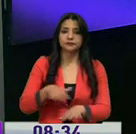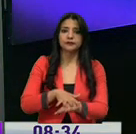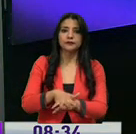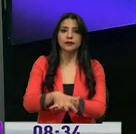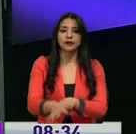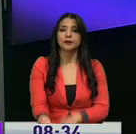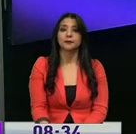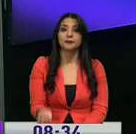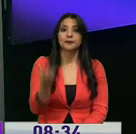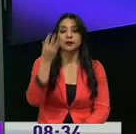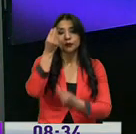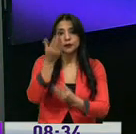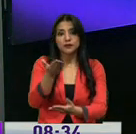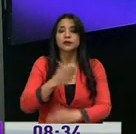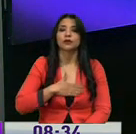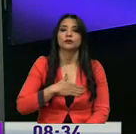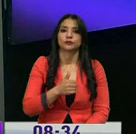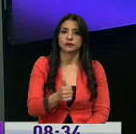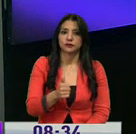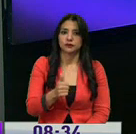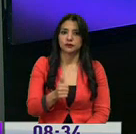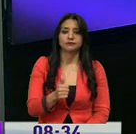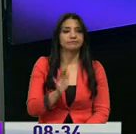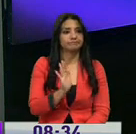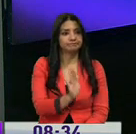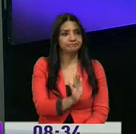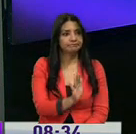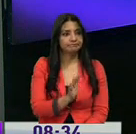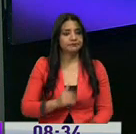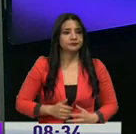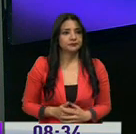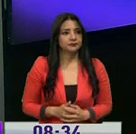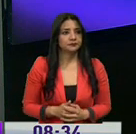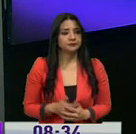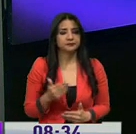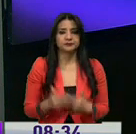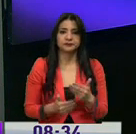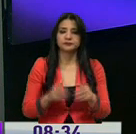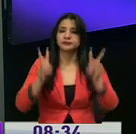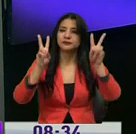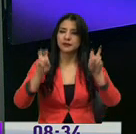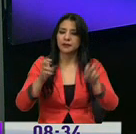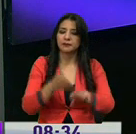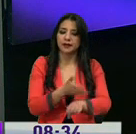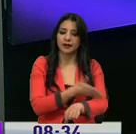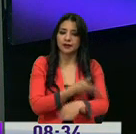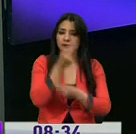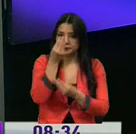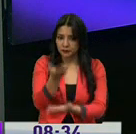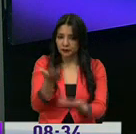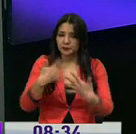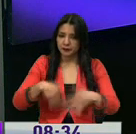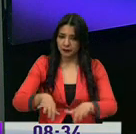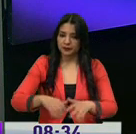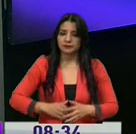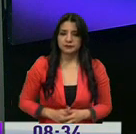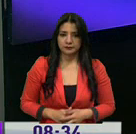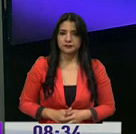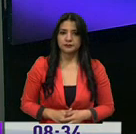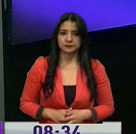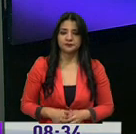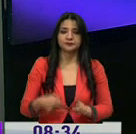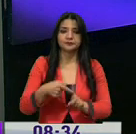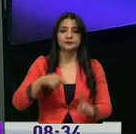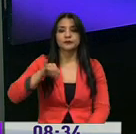va a comentar un poco cómo están los hechos, cómo va avanzando el tema de lo que ya estamos algunos días con